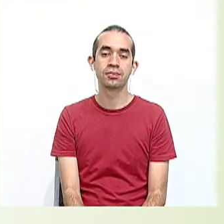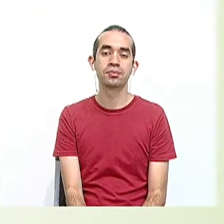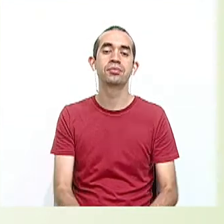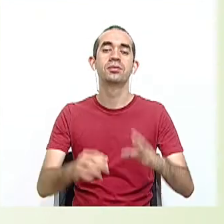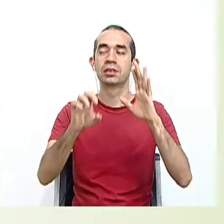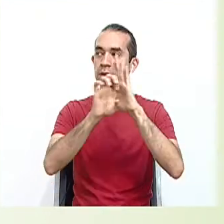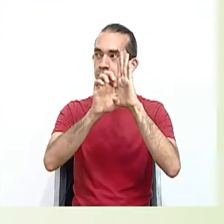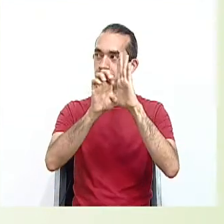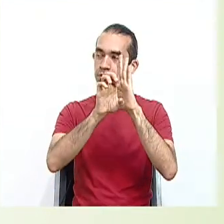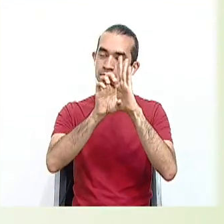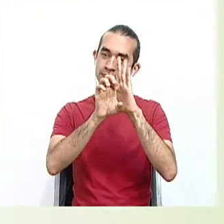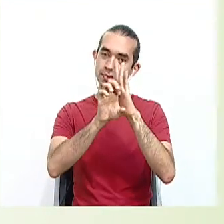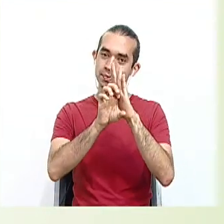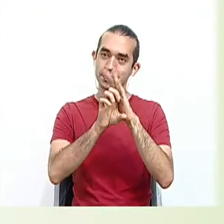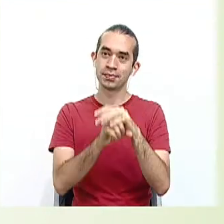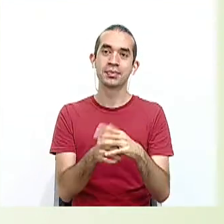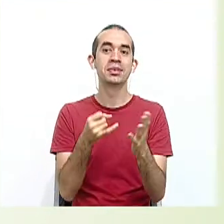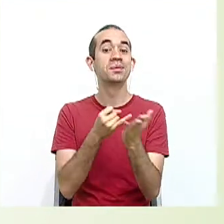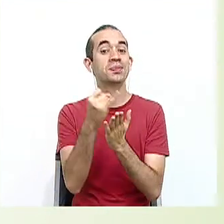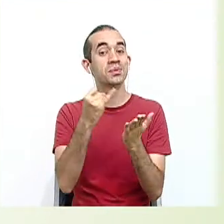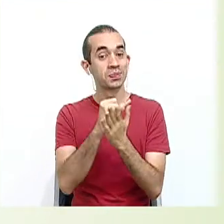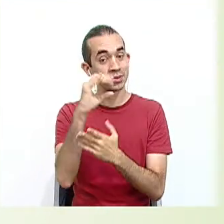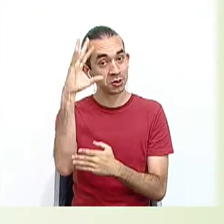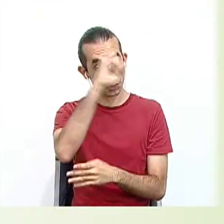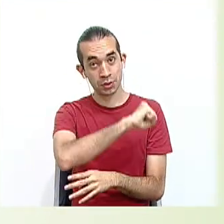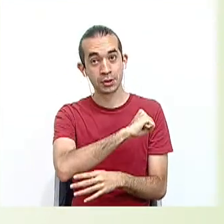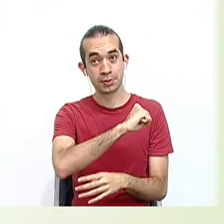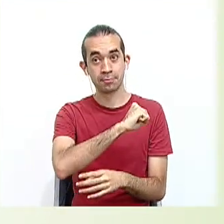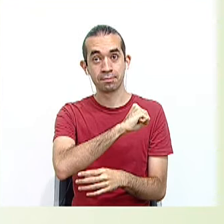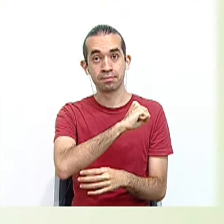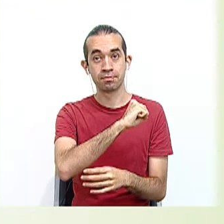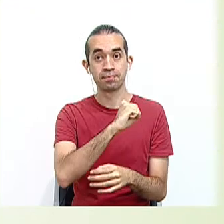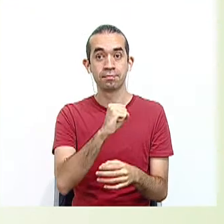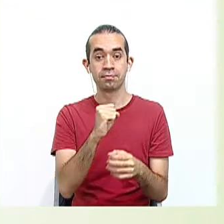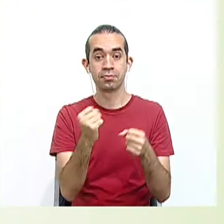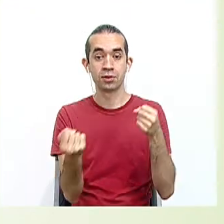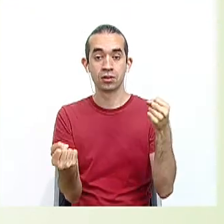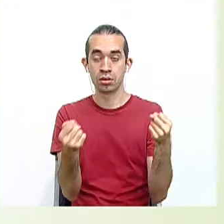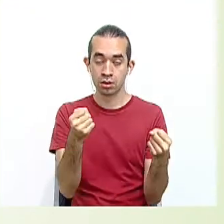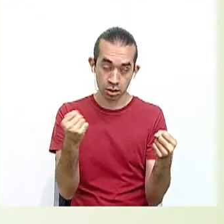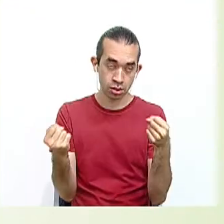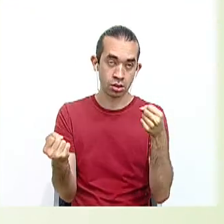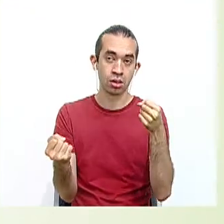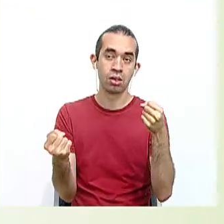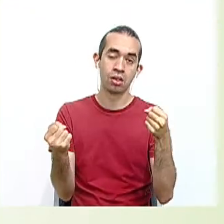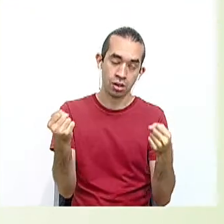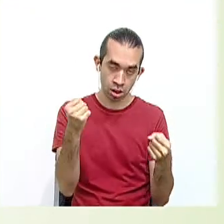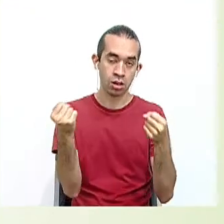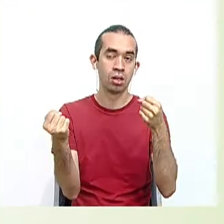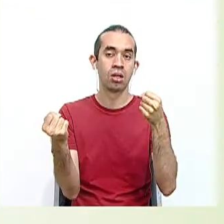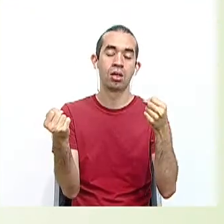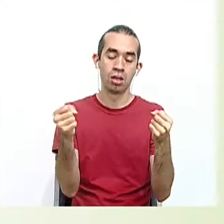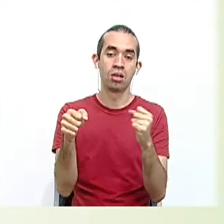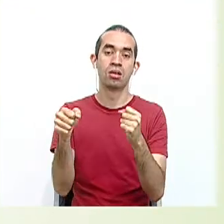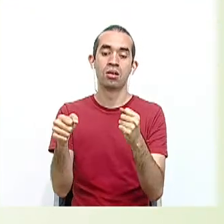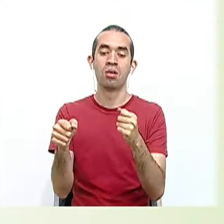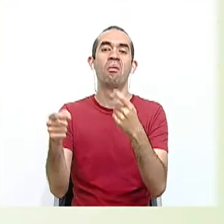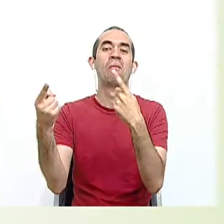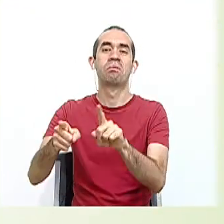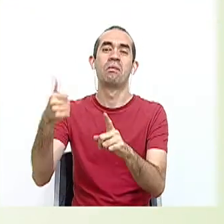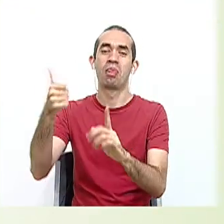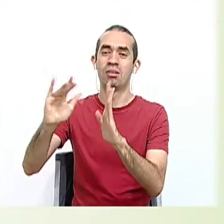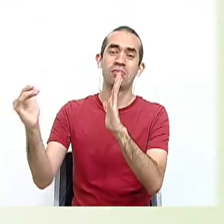Un ejemplo, el estudio determinó que manejar con somnolencia ocasiona 10.000 muertes